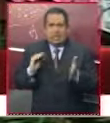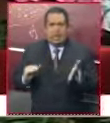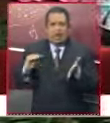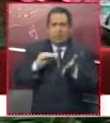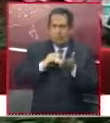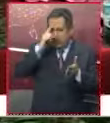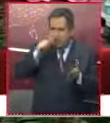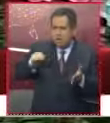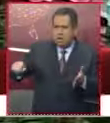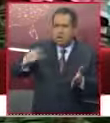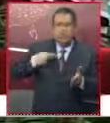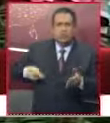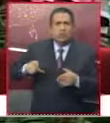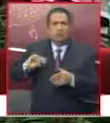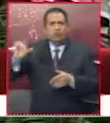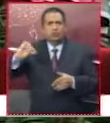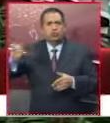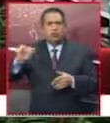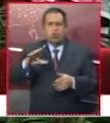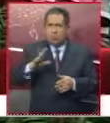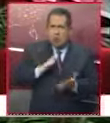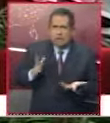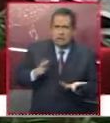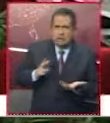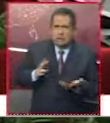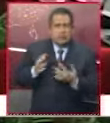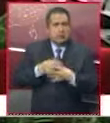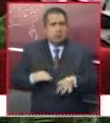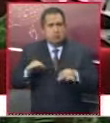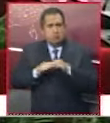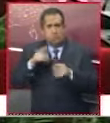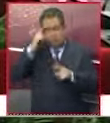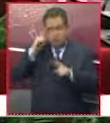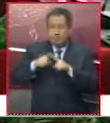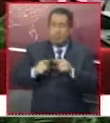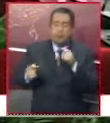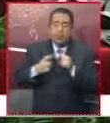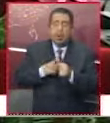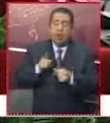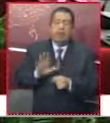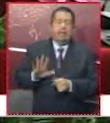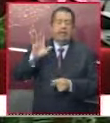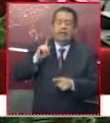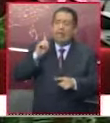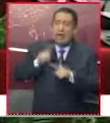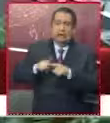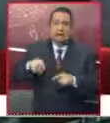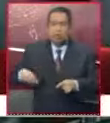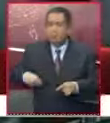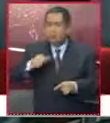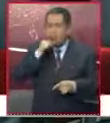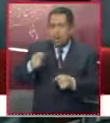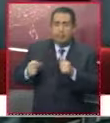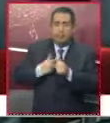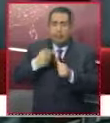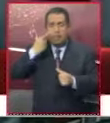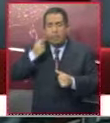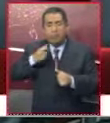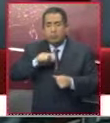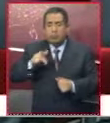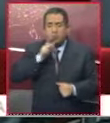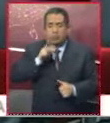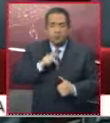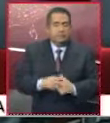de los funcionarios y respetar así el principio de la presunción de inocencia. Lo que pedimos